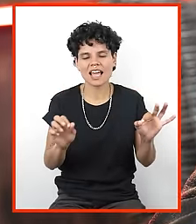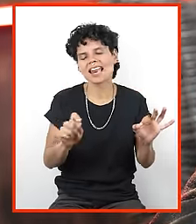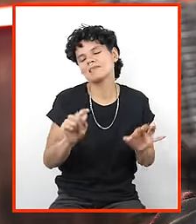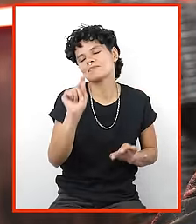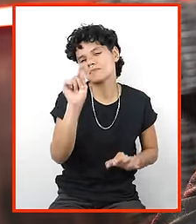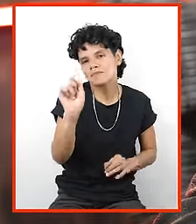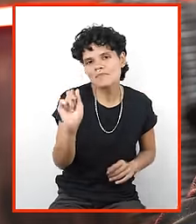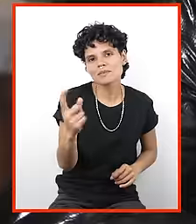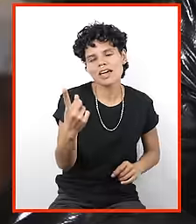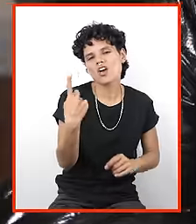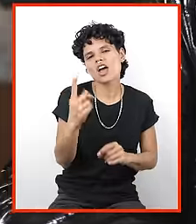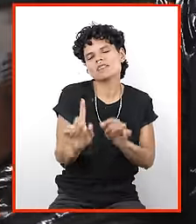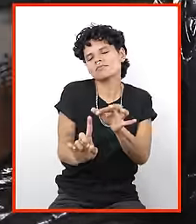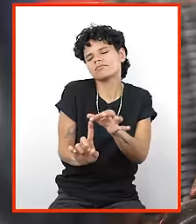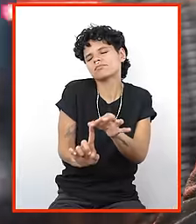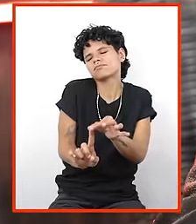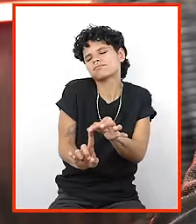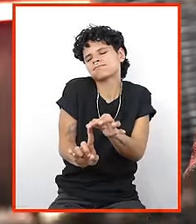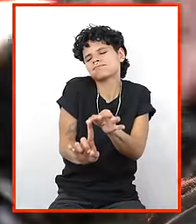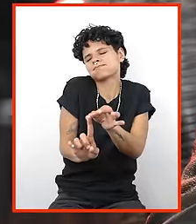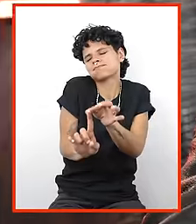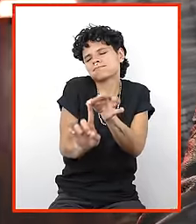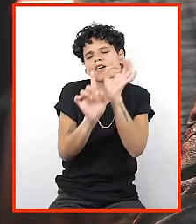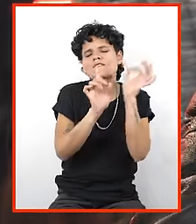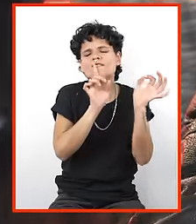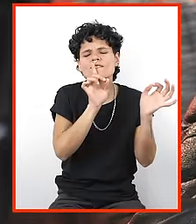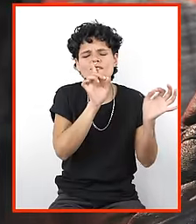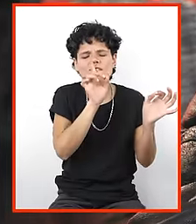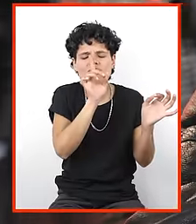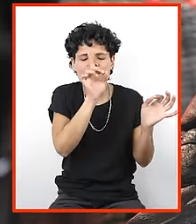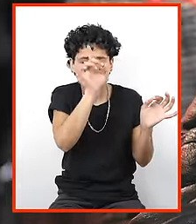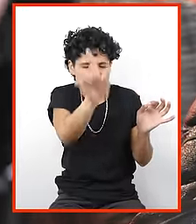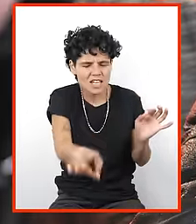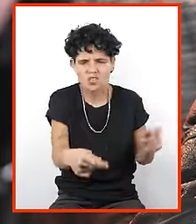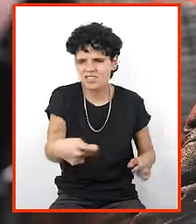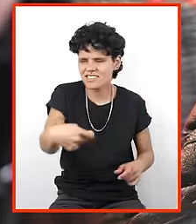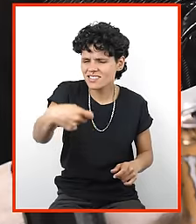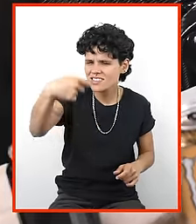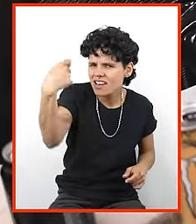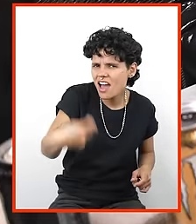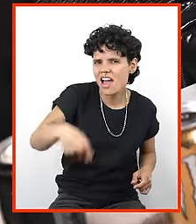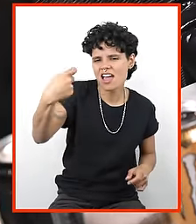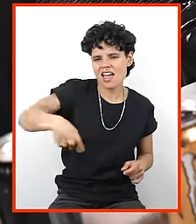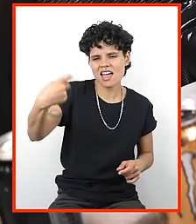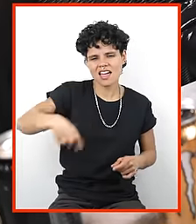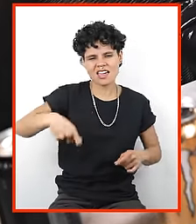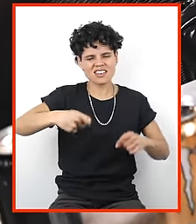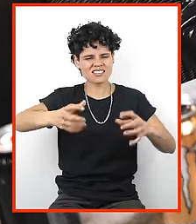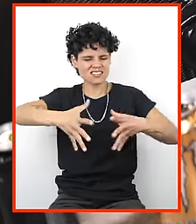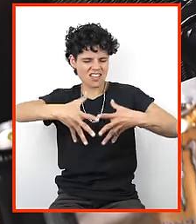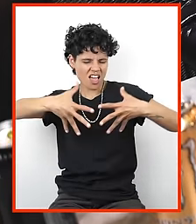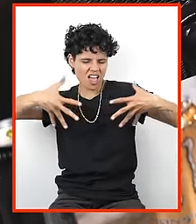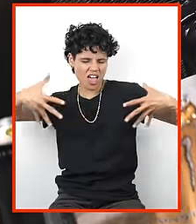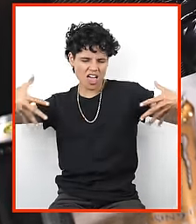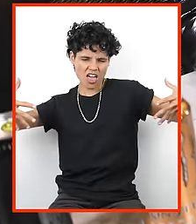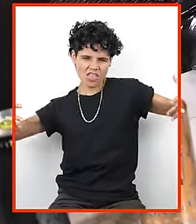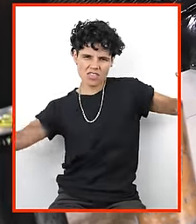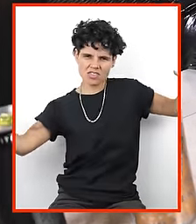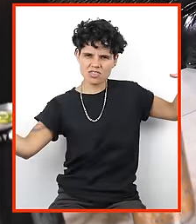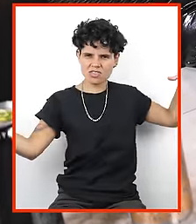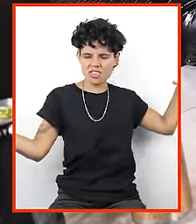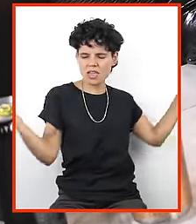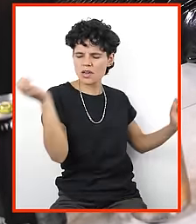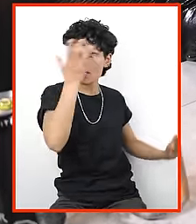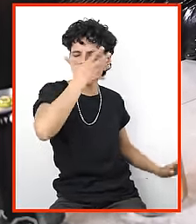gata más exclusiva de todas. ¿Sí? Sí, una de esas gatas es muy cara. ¿En serio? Y es muy preciosa y es grande y